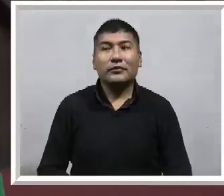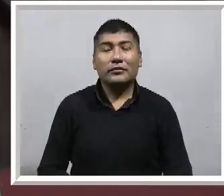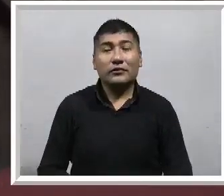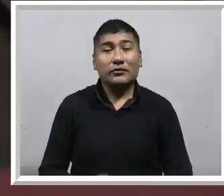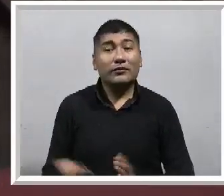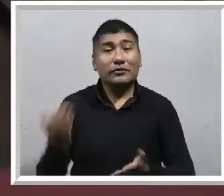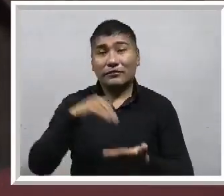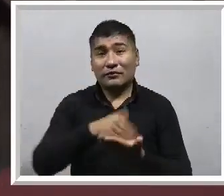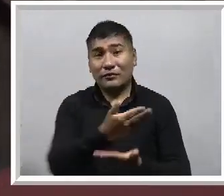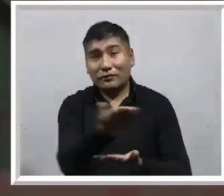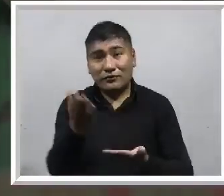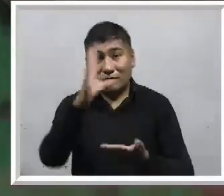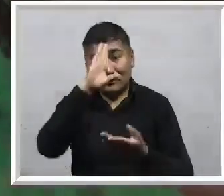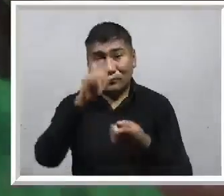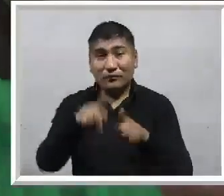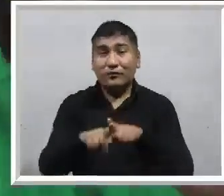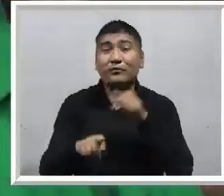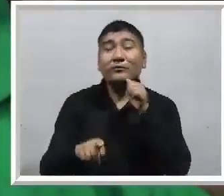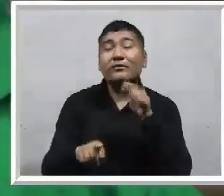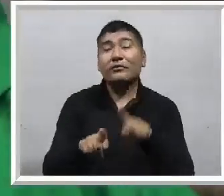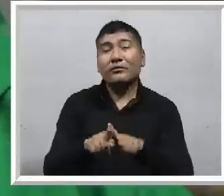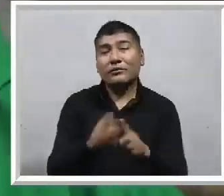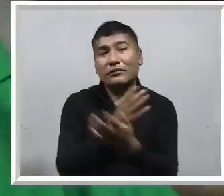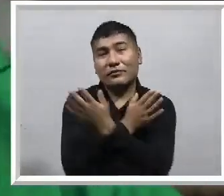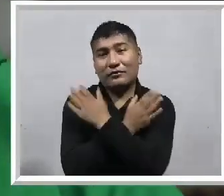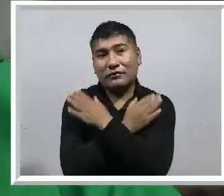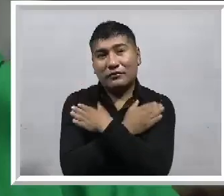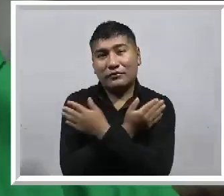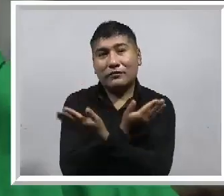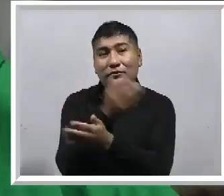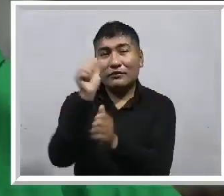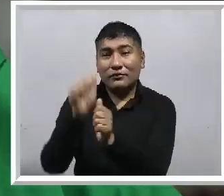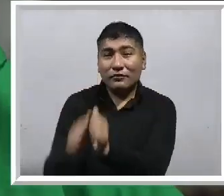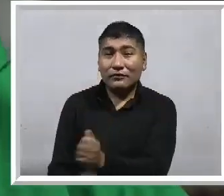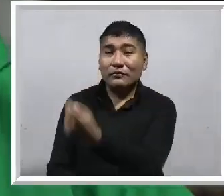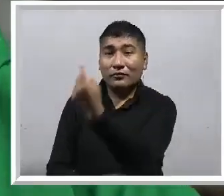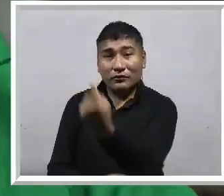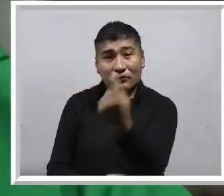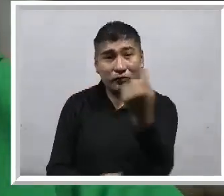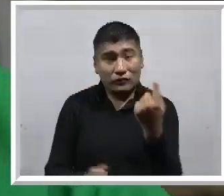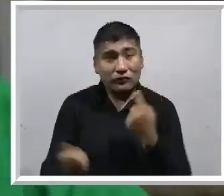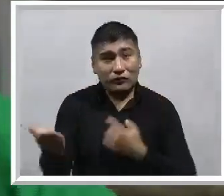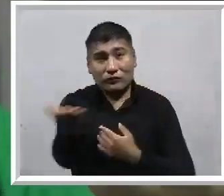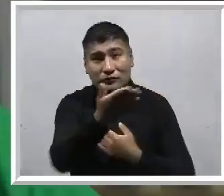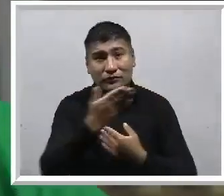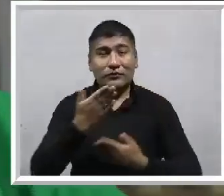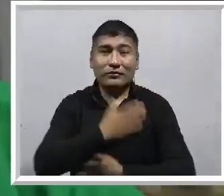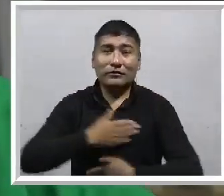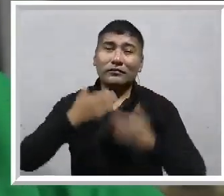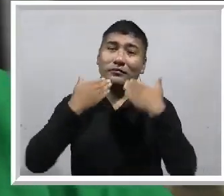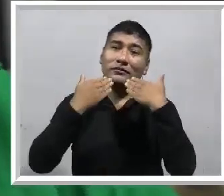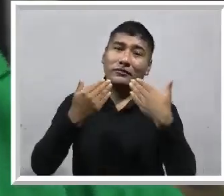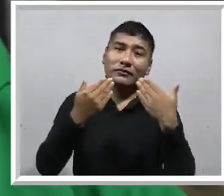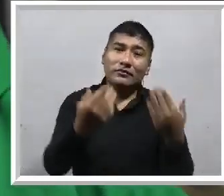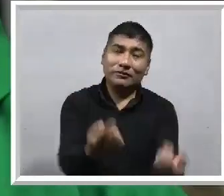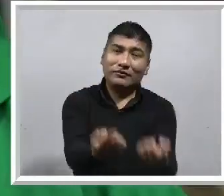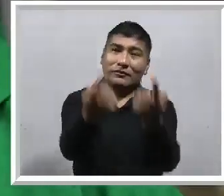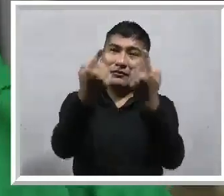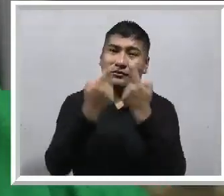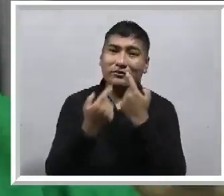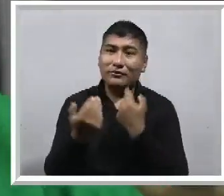nuevamente hermanos y hermanas un saludo a cada uno de ustedes y gracias por venir